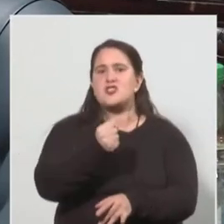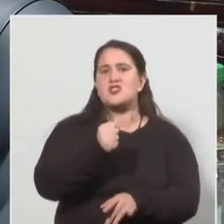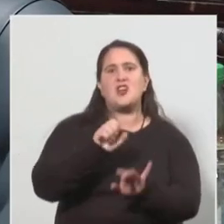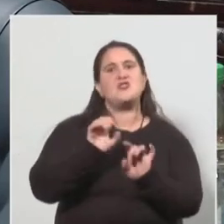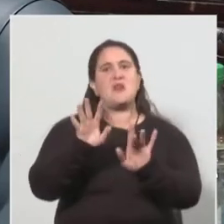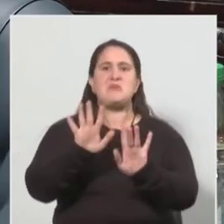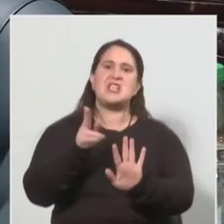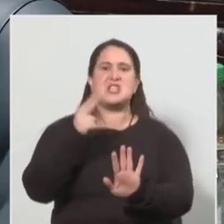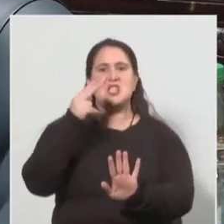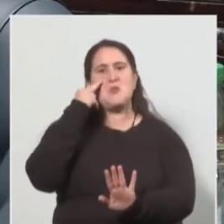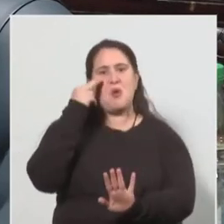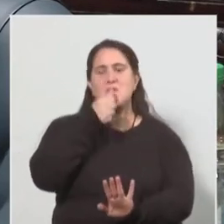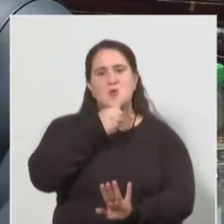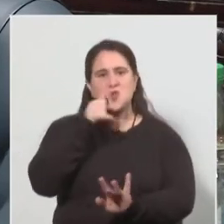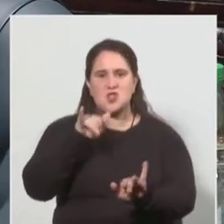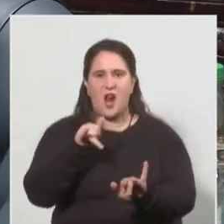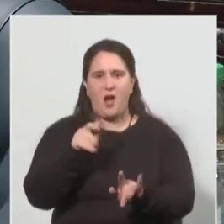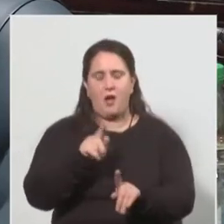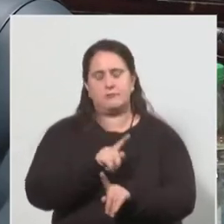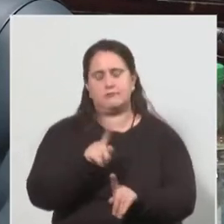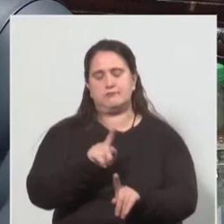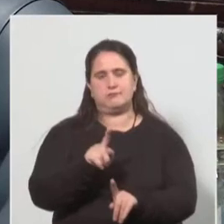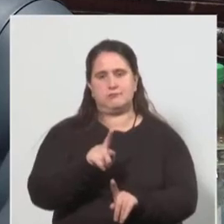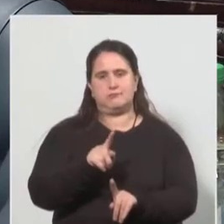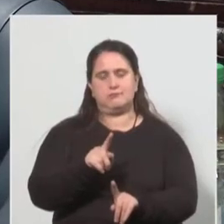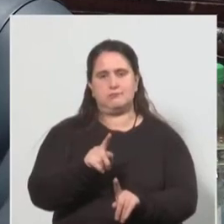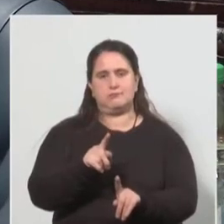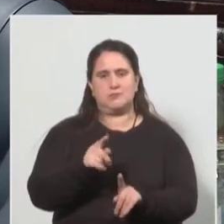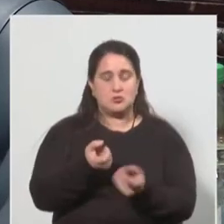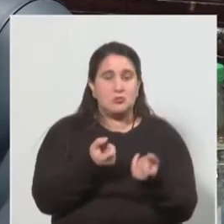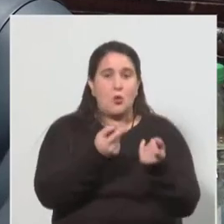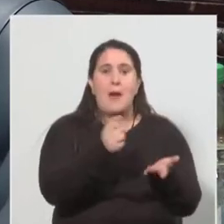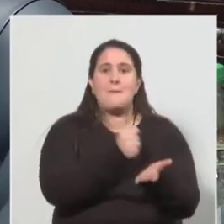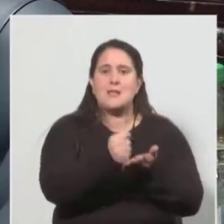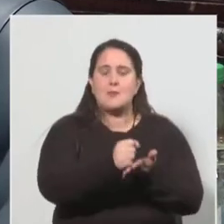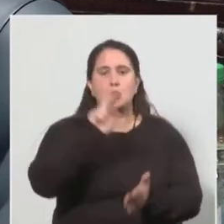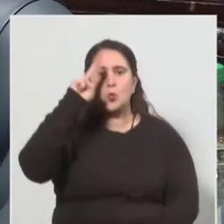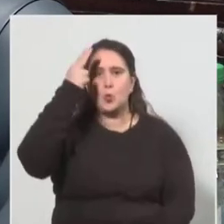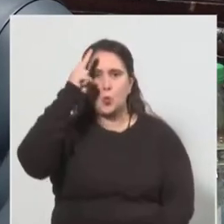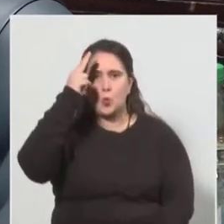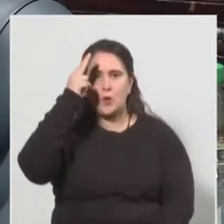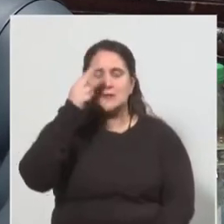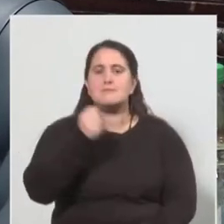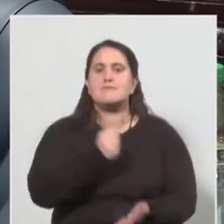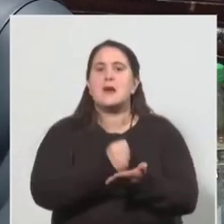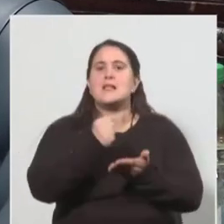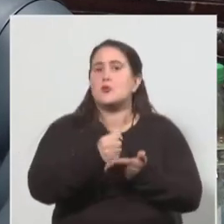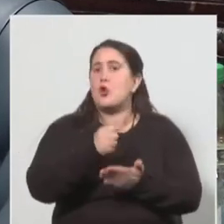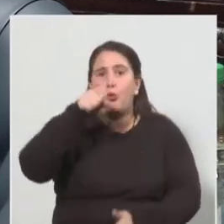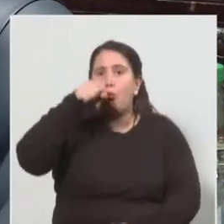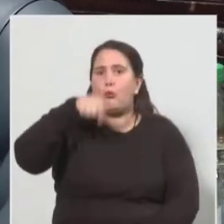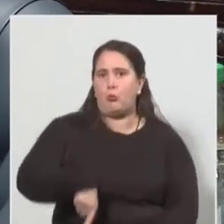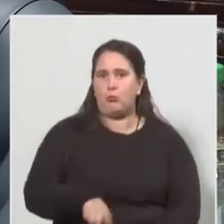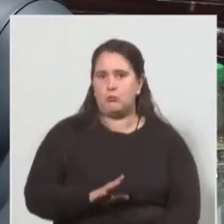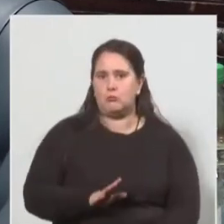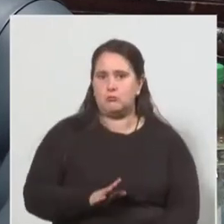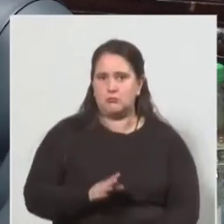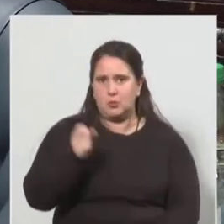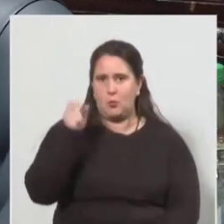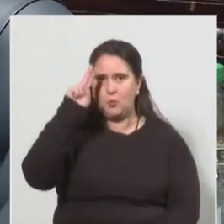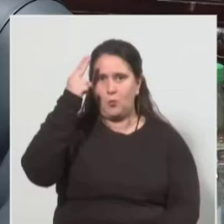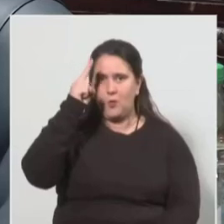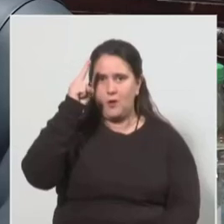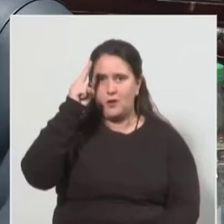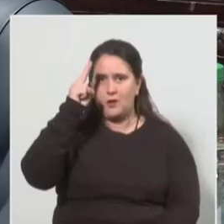camino. La emisión de un pasaporte uruguayo, un pasaporte común